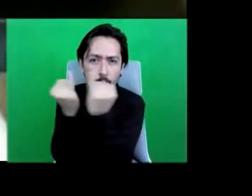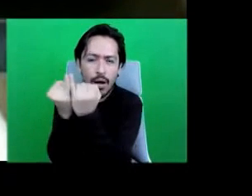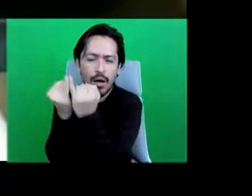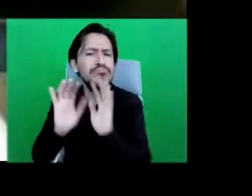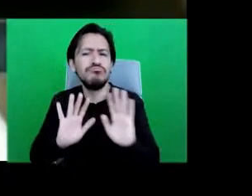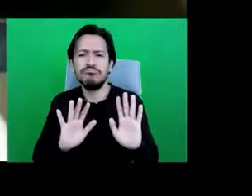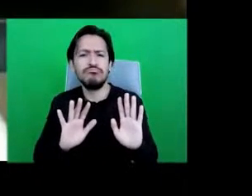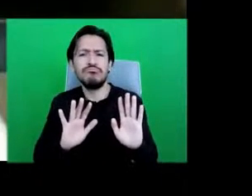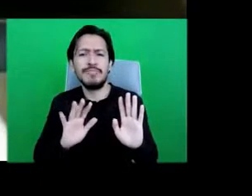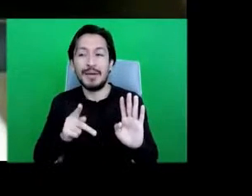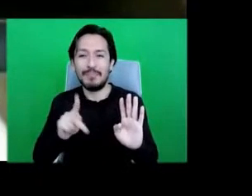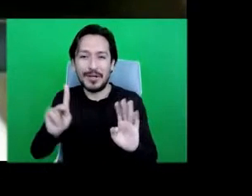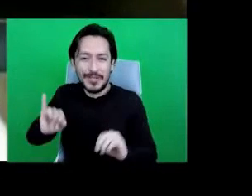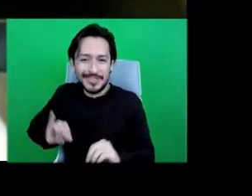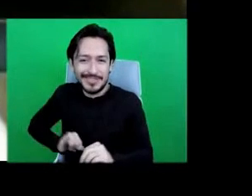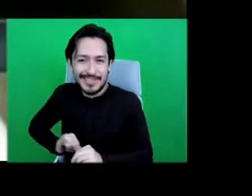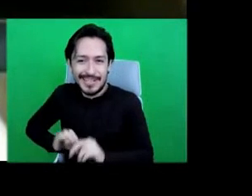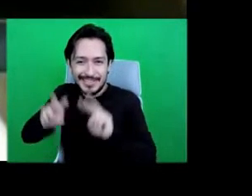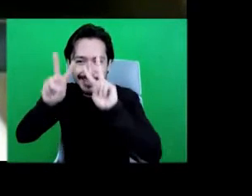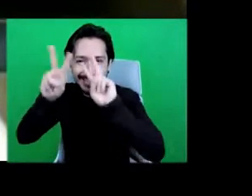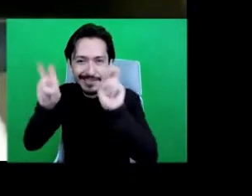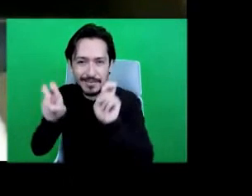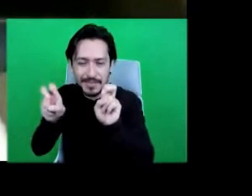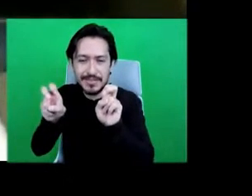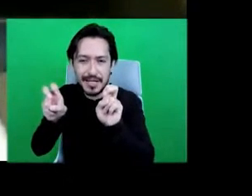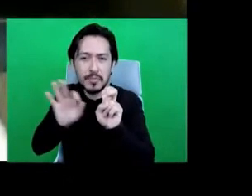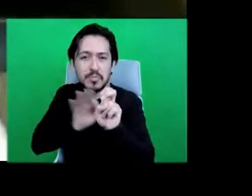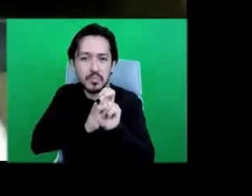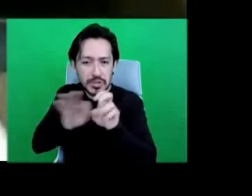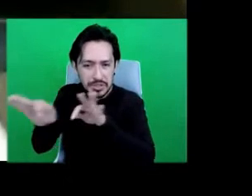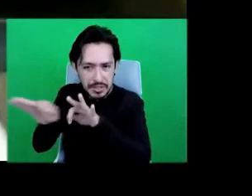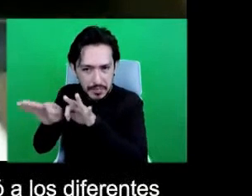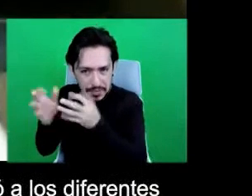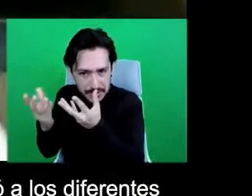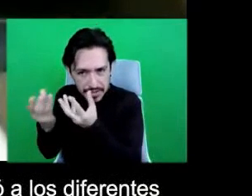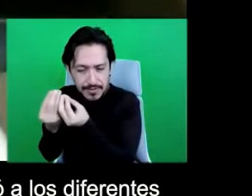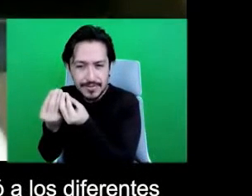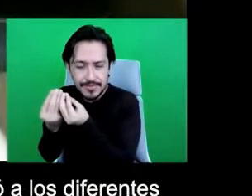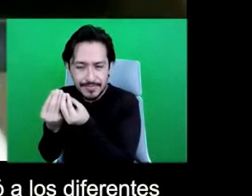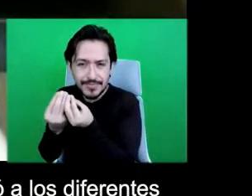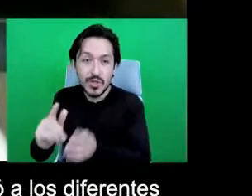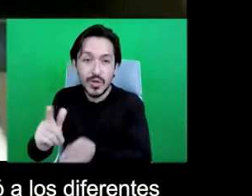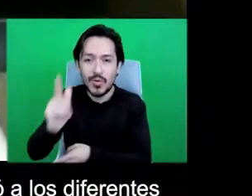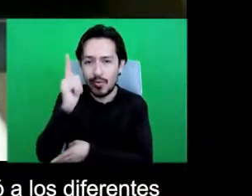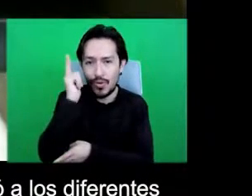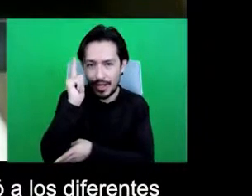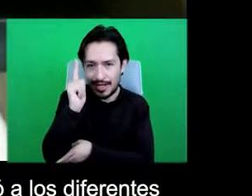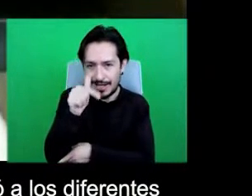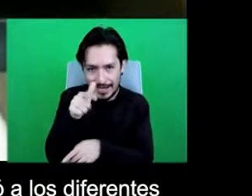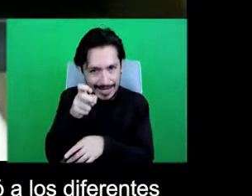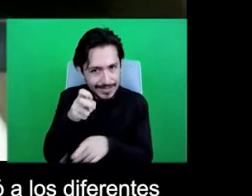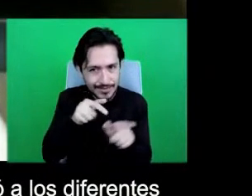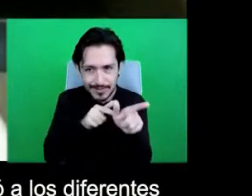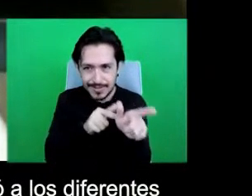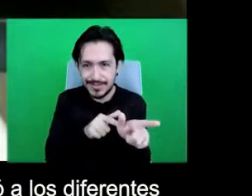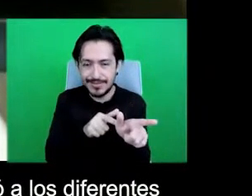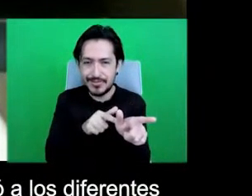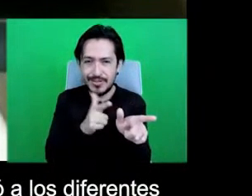La diversidad fue lo más importante. Ojalá así podamos seguir trabajando con esa diversidad que se